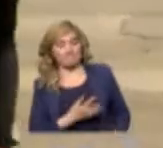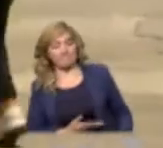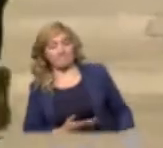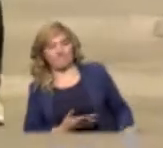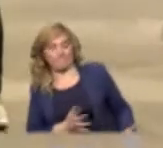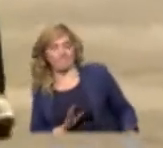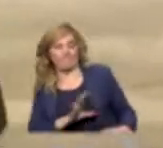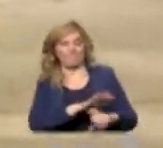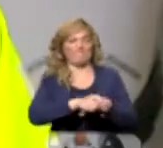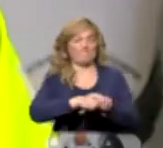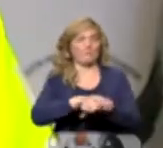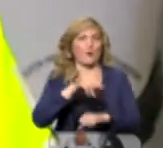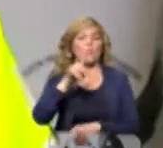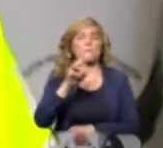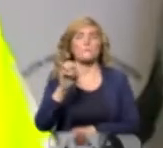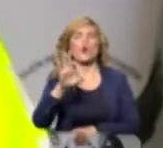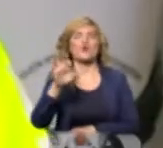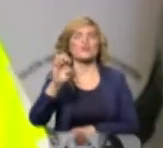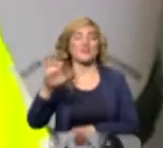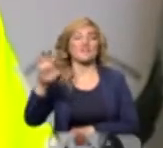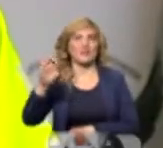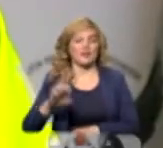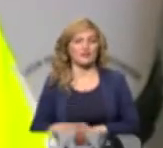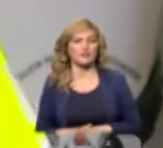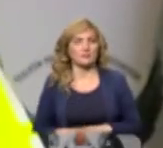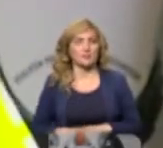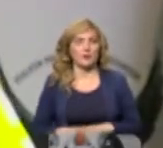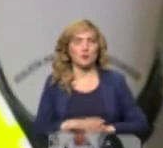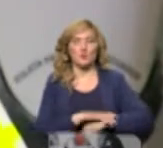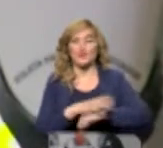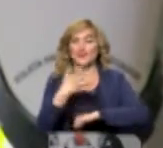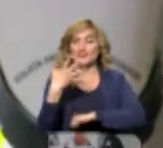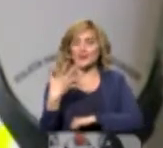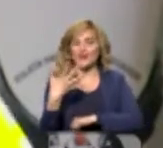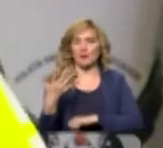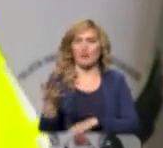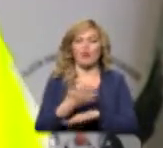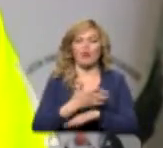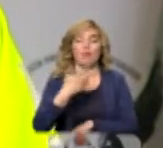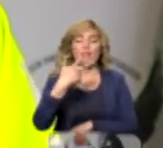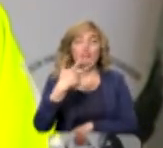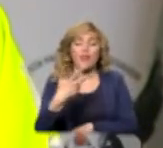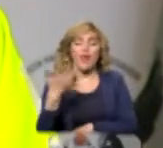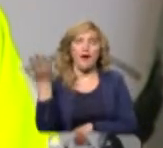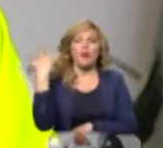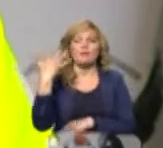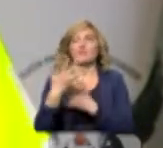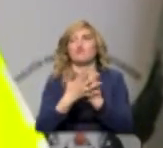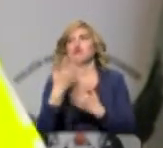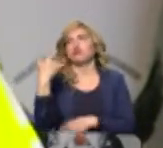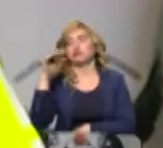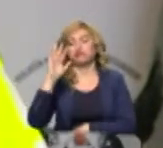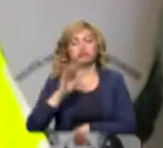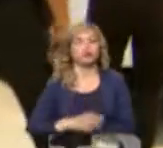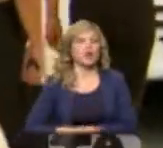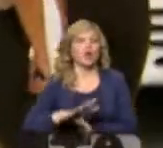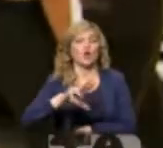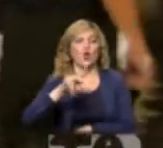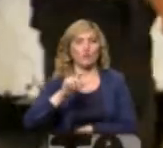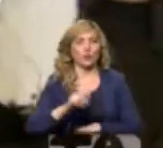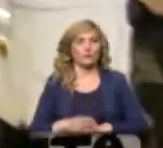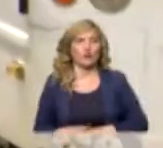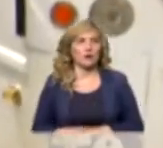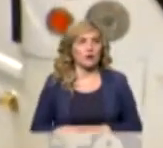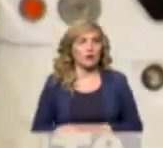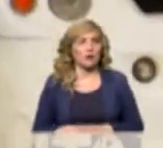en el distrito Portete. De los 5 hoy aprehendidos, 3 tienen antecedentes delictivos por robo. Tras